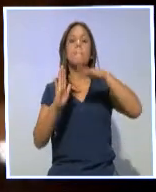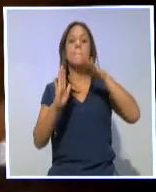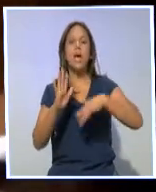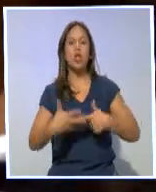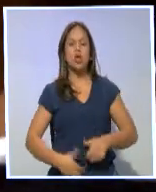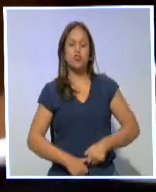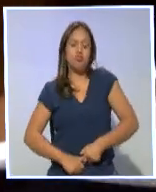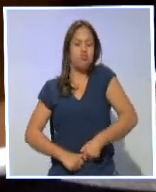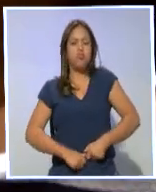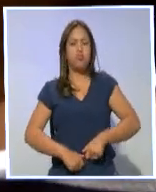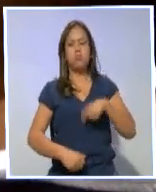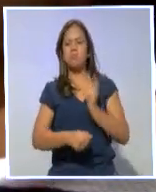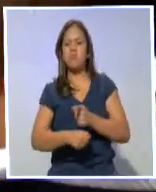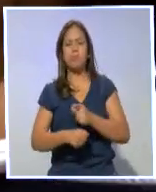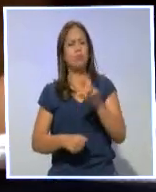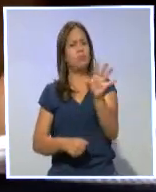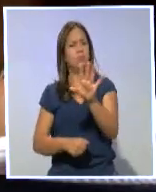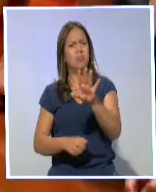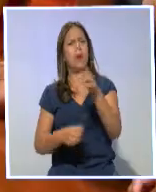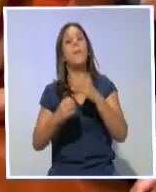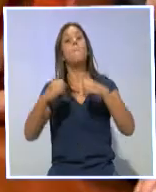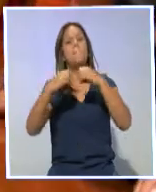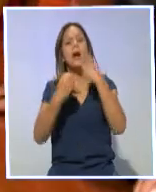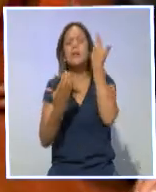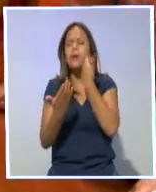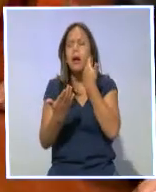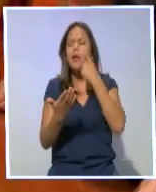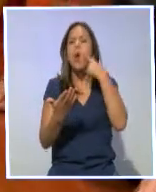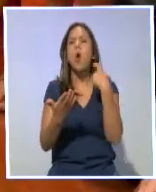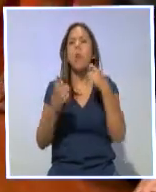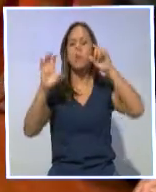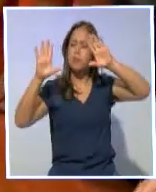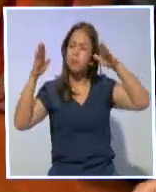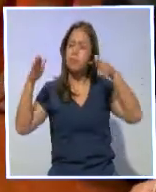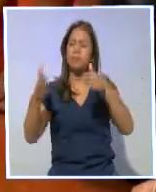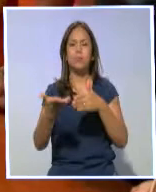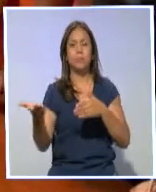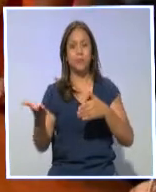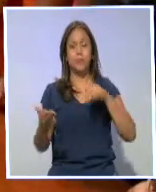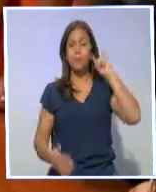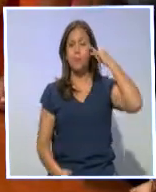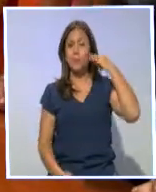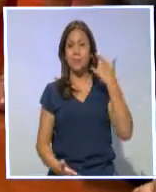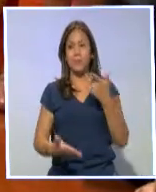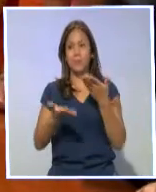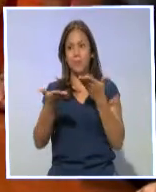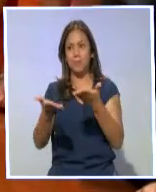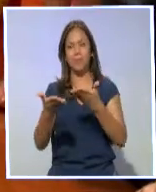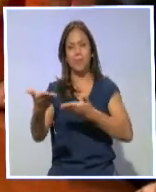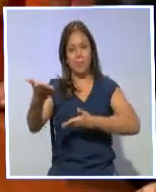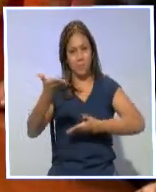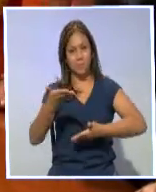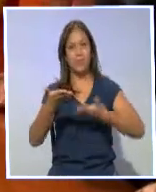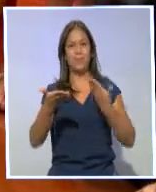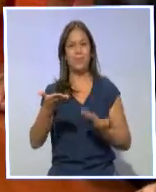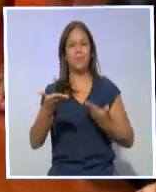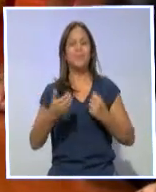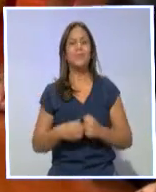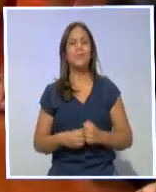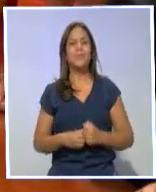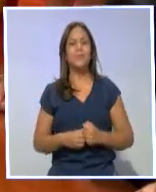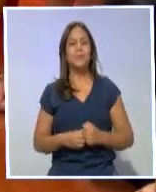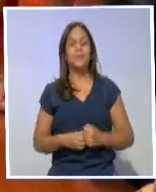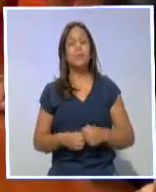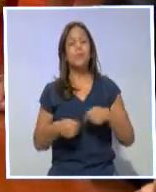el presidente de la Asamblea Nacional, José Serrano, recibió de manos de niñas y adolescentes un manifiesto con sus pedidos. Se